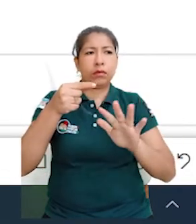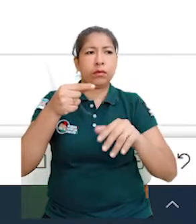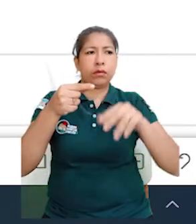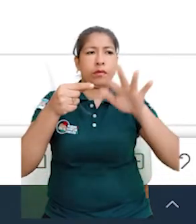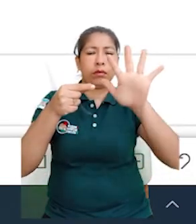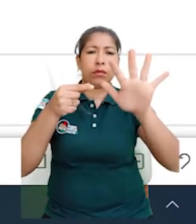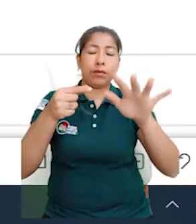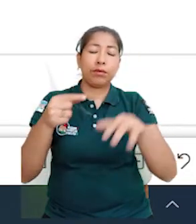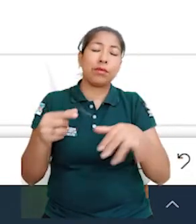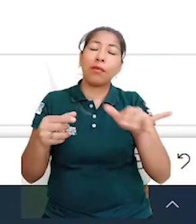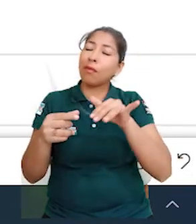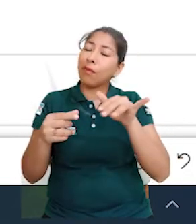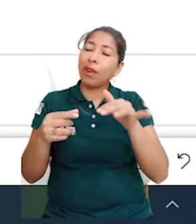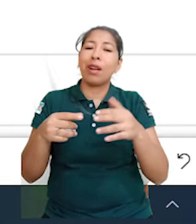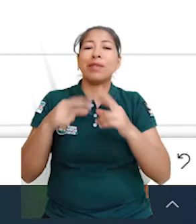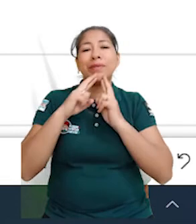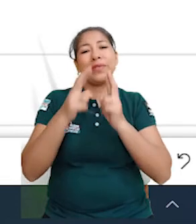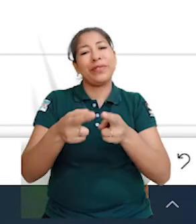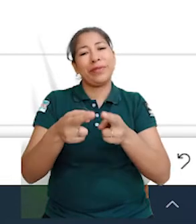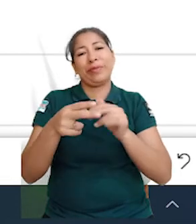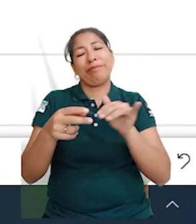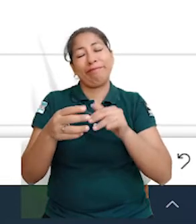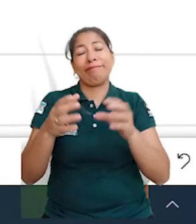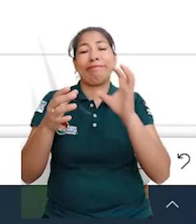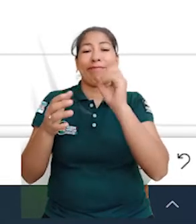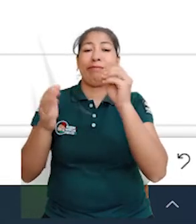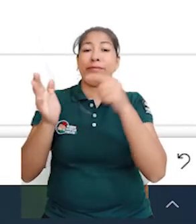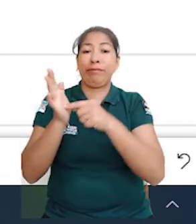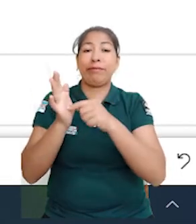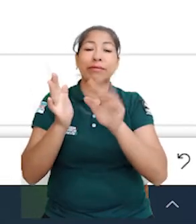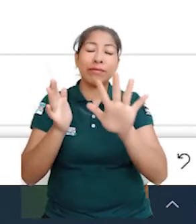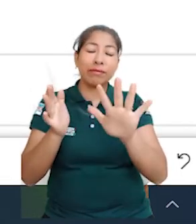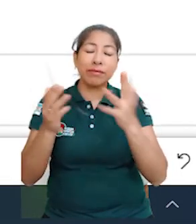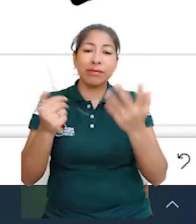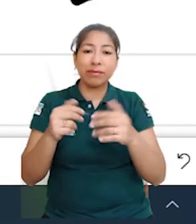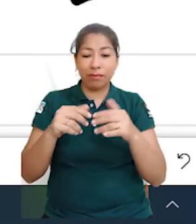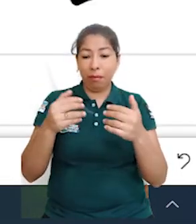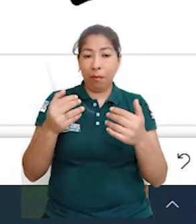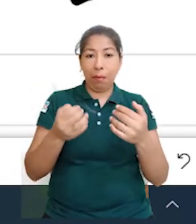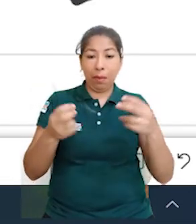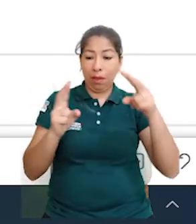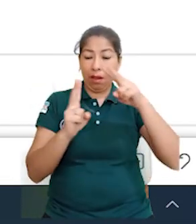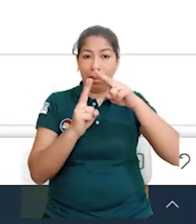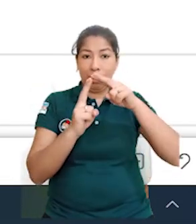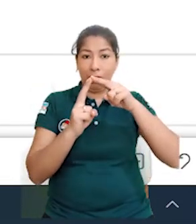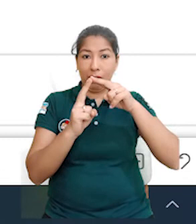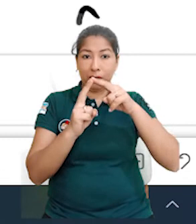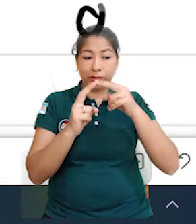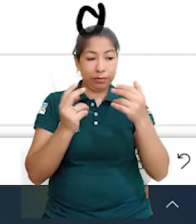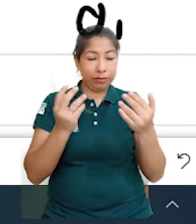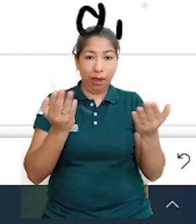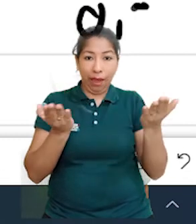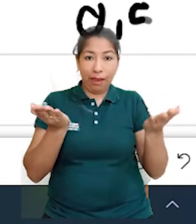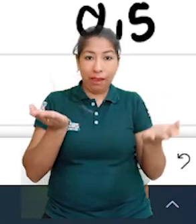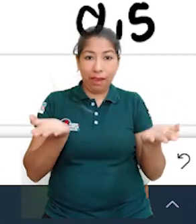resultado es un medio o su equivalente 0.5. Entonces ya tenemos el valor de toda esta expresión, cuyo